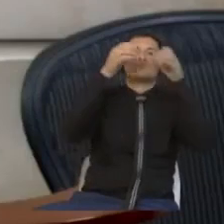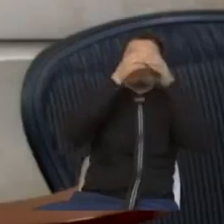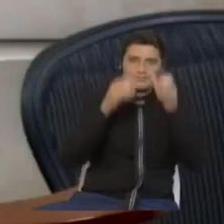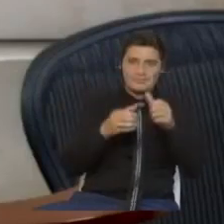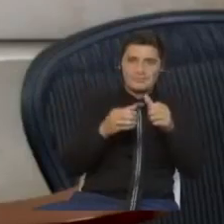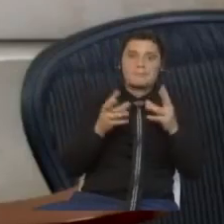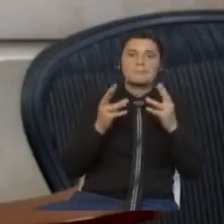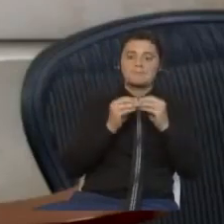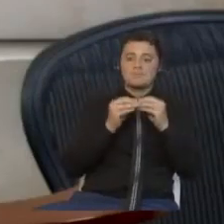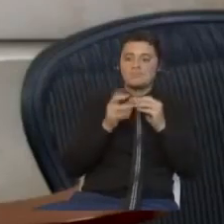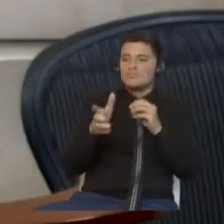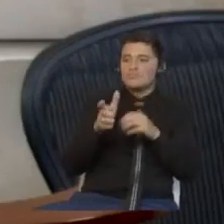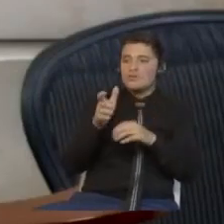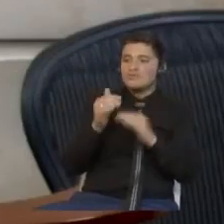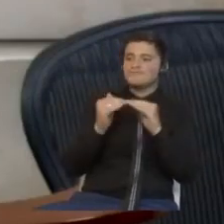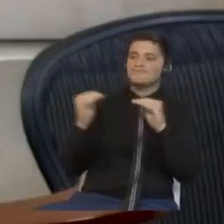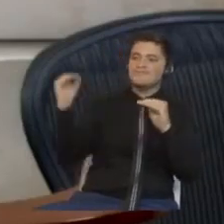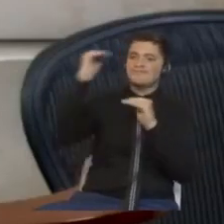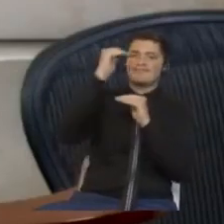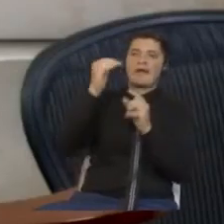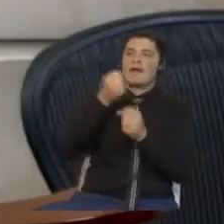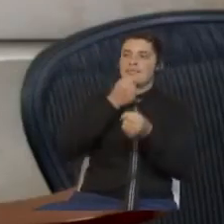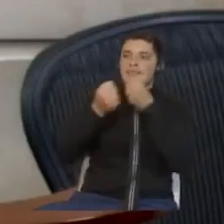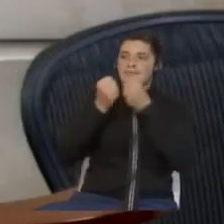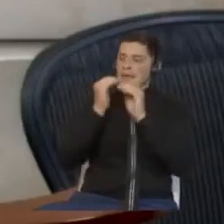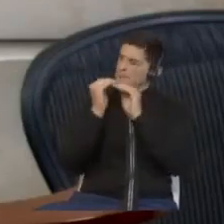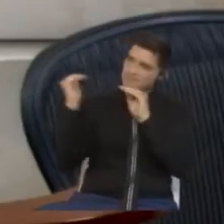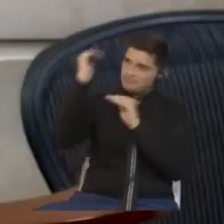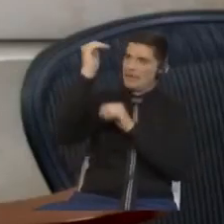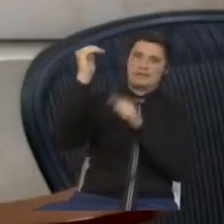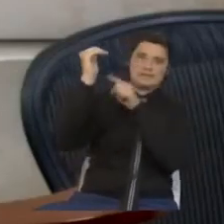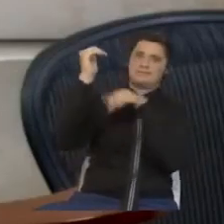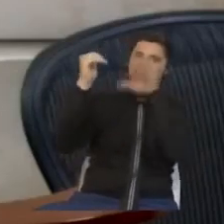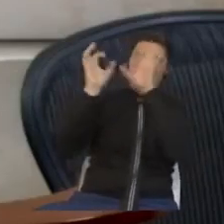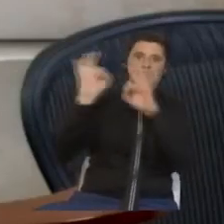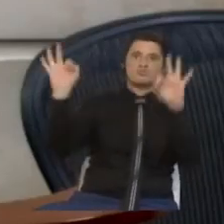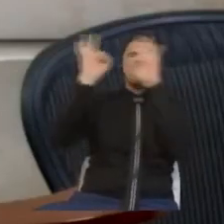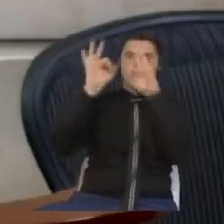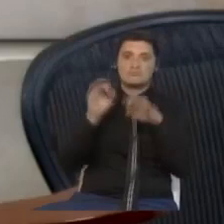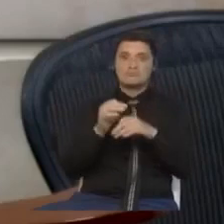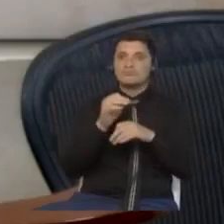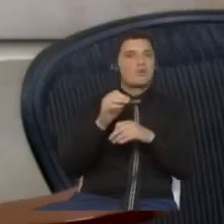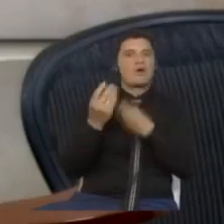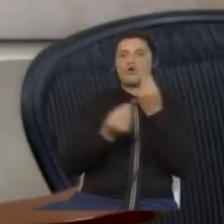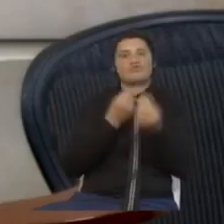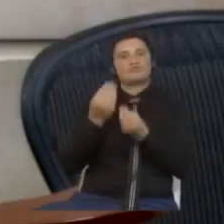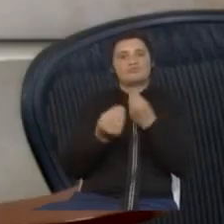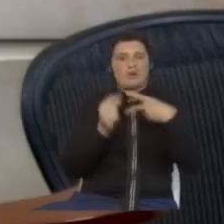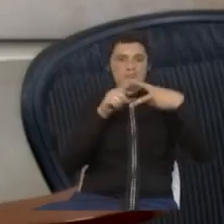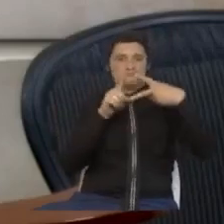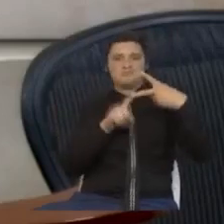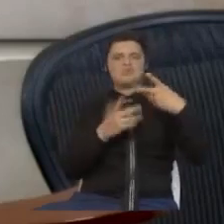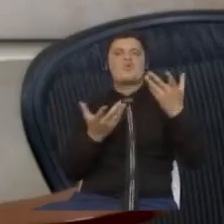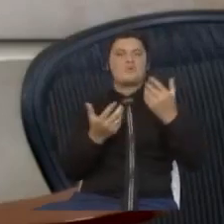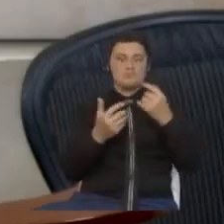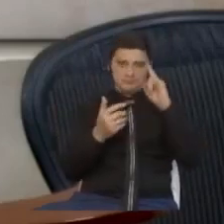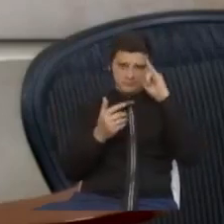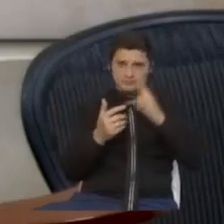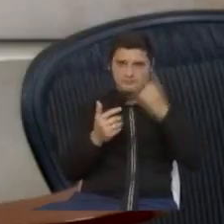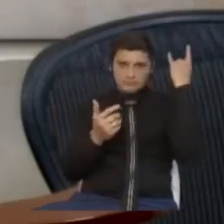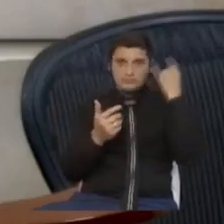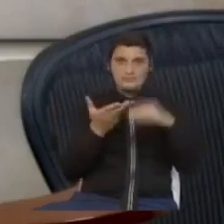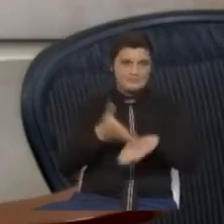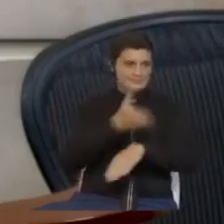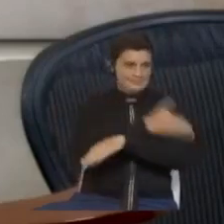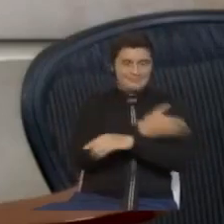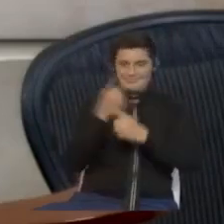de la entrevista tal condenación no se hizo en dos sentidos senador one felipe como bien